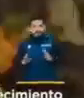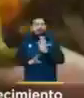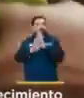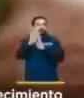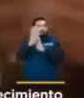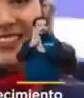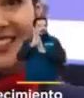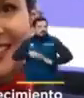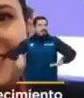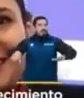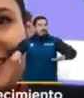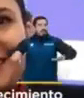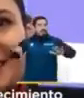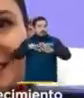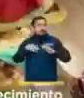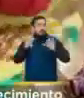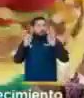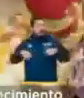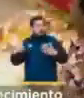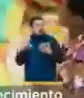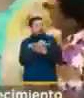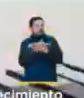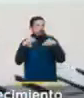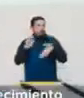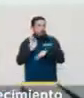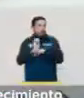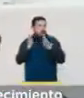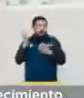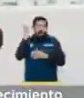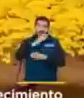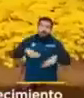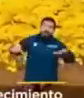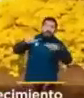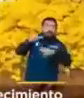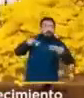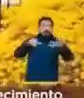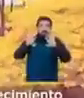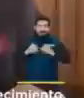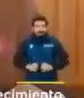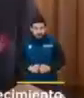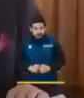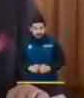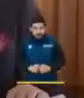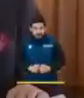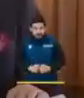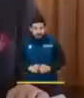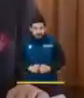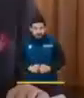industrias de mayor crecimiento. Oiga, una y cosita. Potencial de nuestro país. ¿Y quién regula